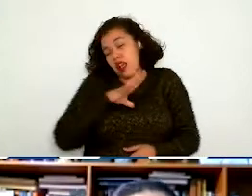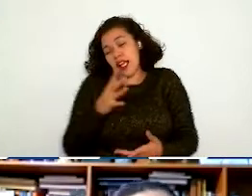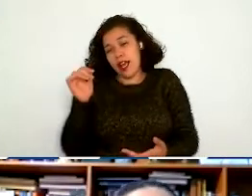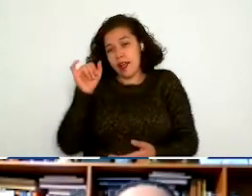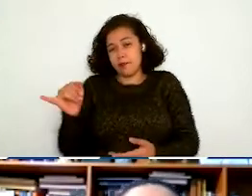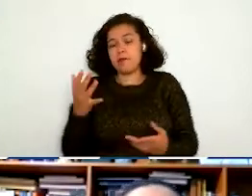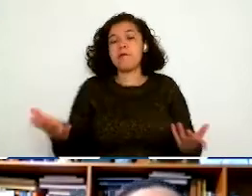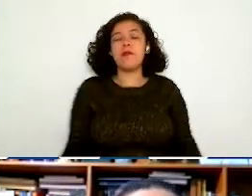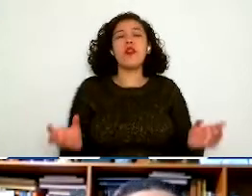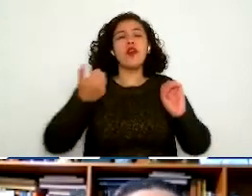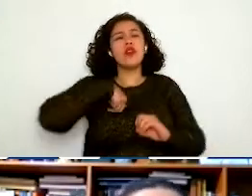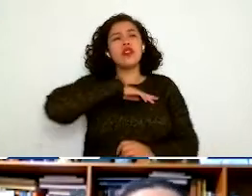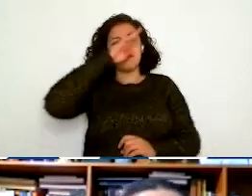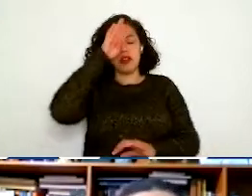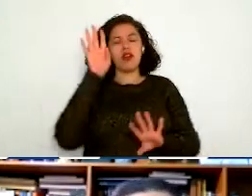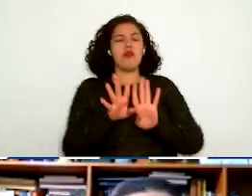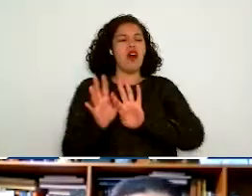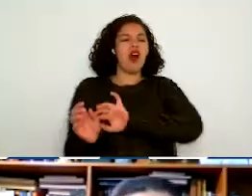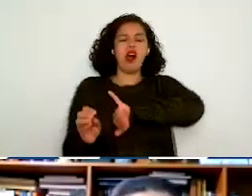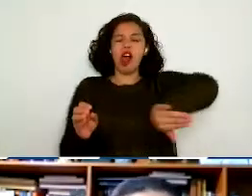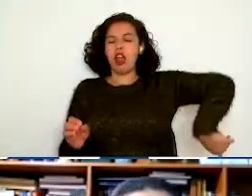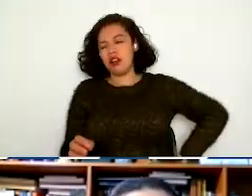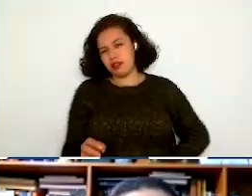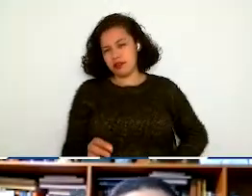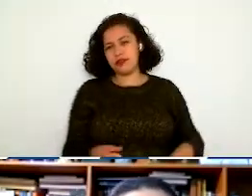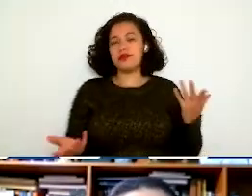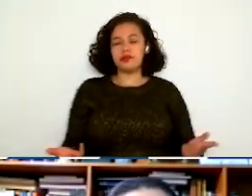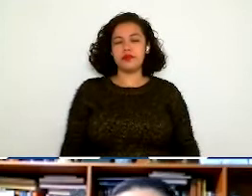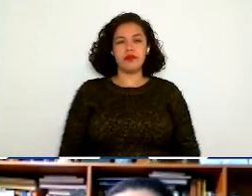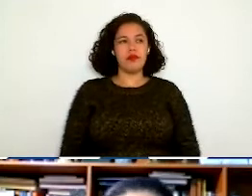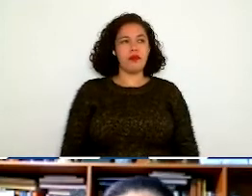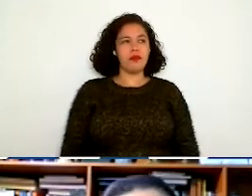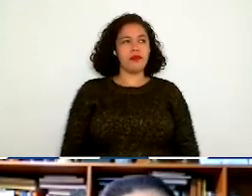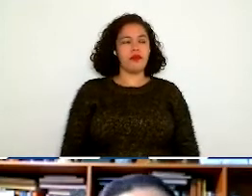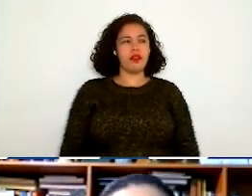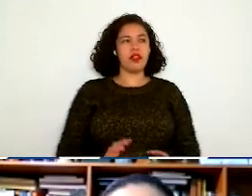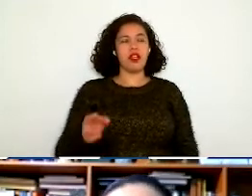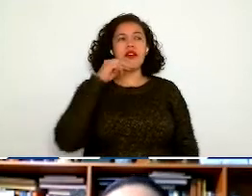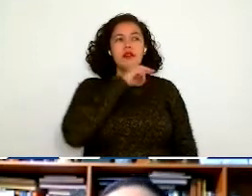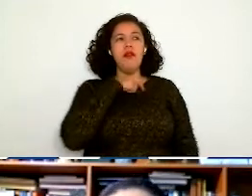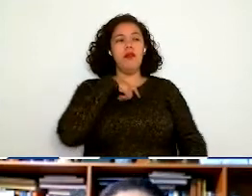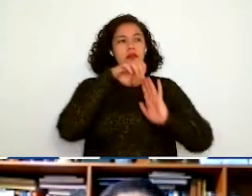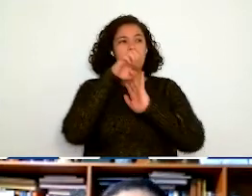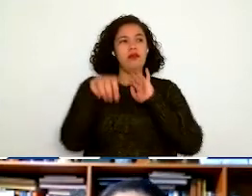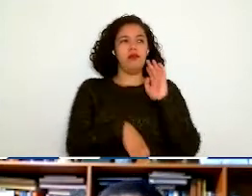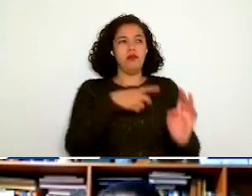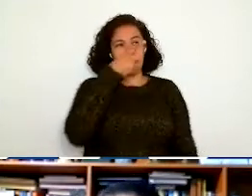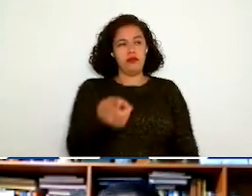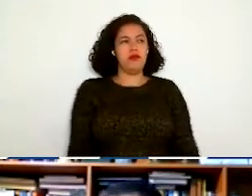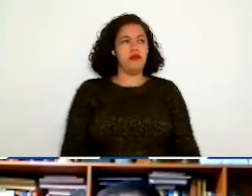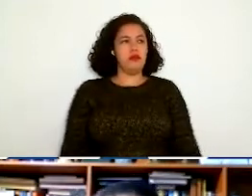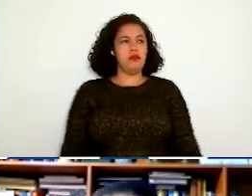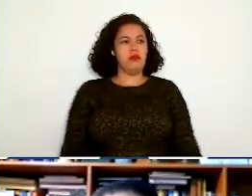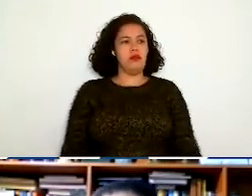tiene o no las consideramos, no las tomamos en cuenta, ¿no? Rápidamente les voy a contar un ejemplo. En algún